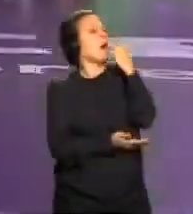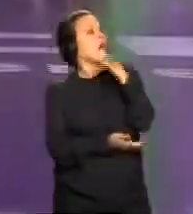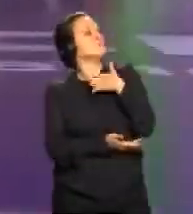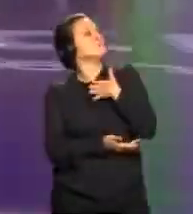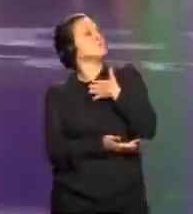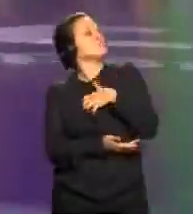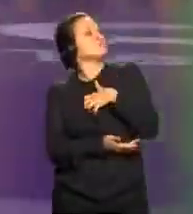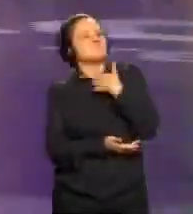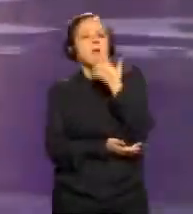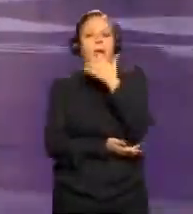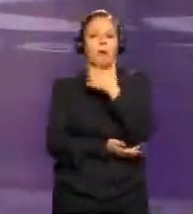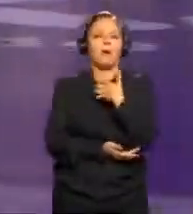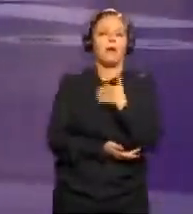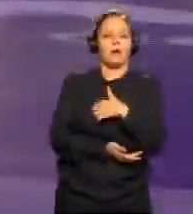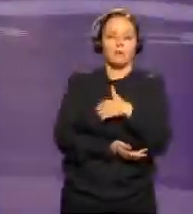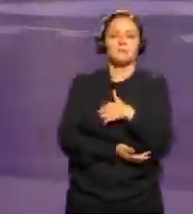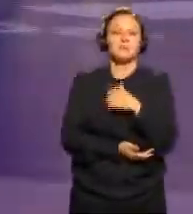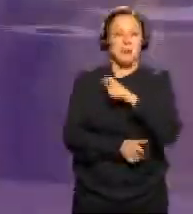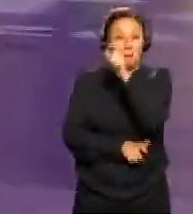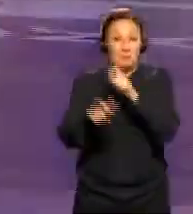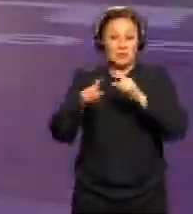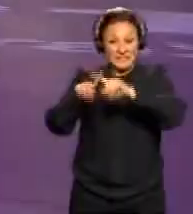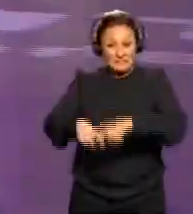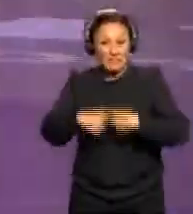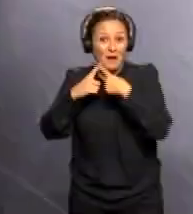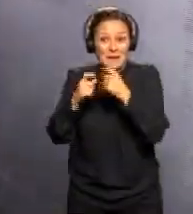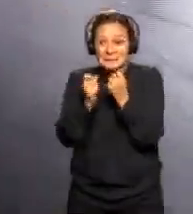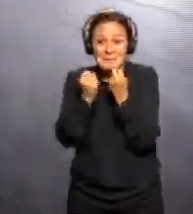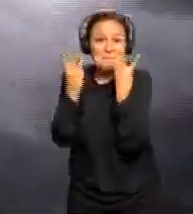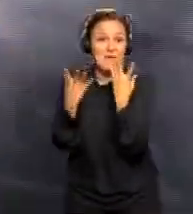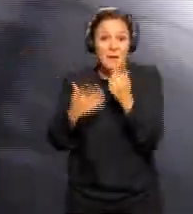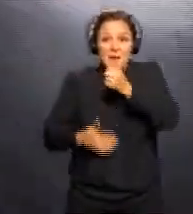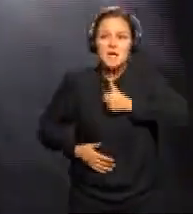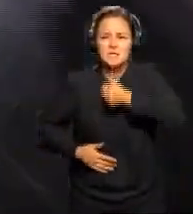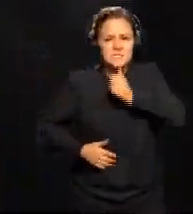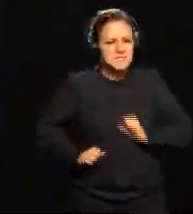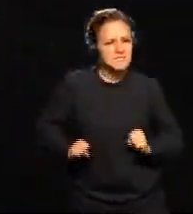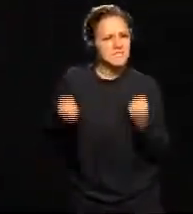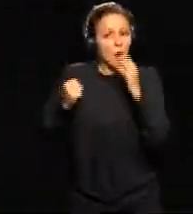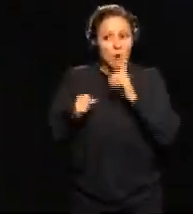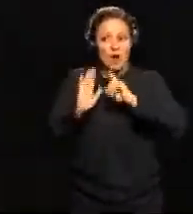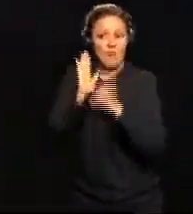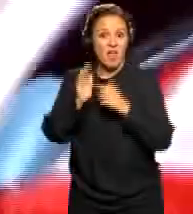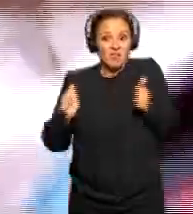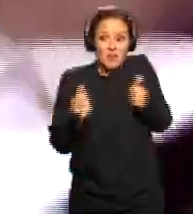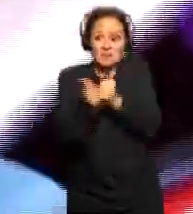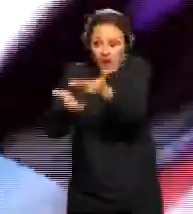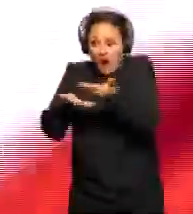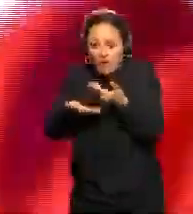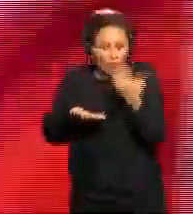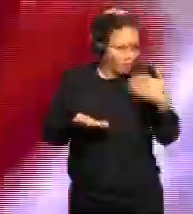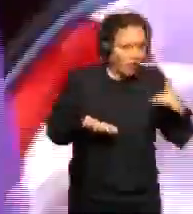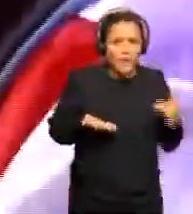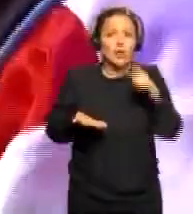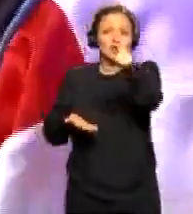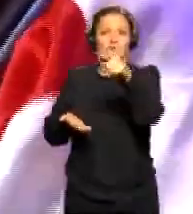tranquilísimo, oh, oh. Miles de familias van perdiendo la paciencia esperando las ayudas de la ley de dependencia. Y tranquilísimo,